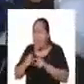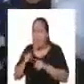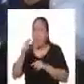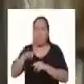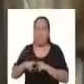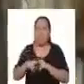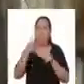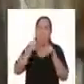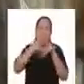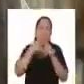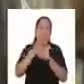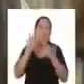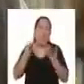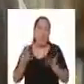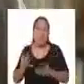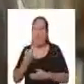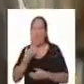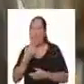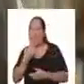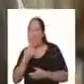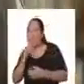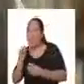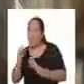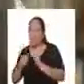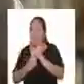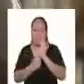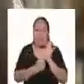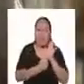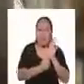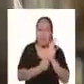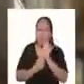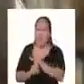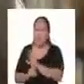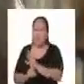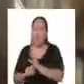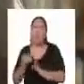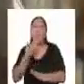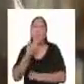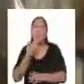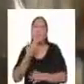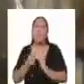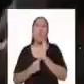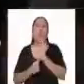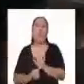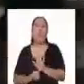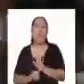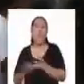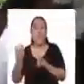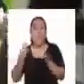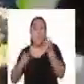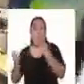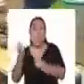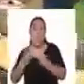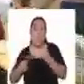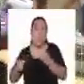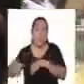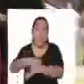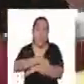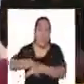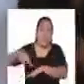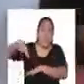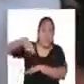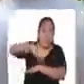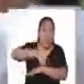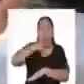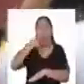la diversidad, en los colores, y parte de estos colores son también los vendedores, las y